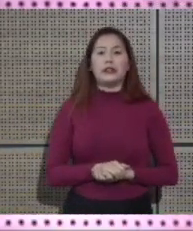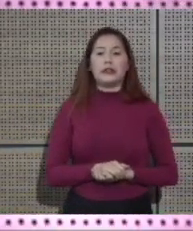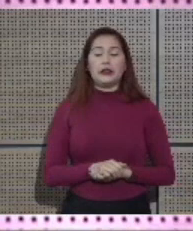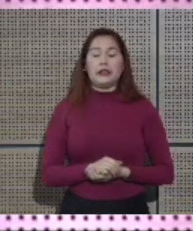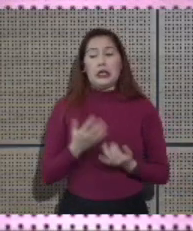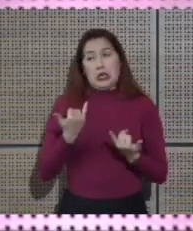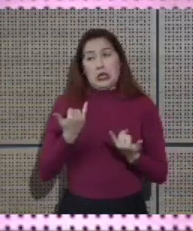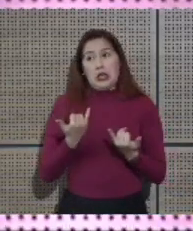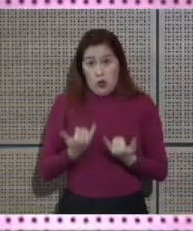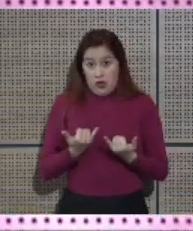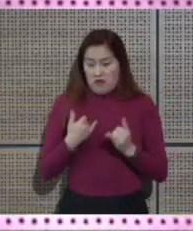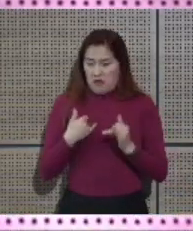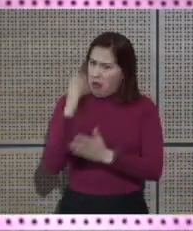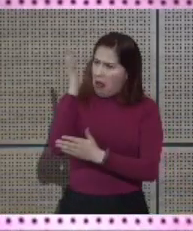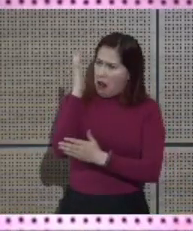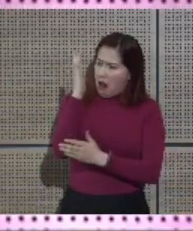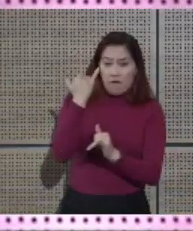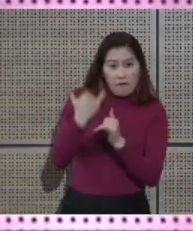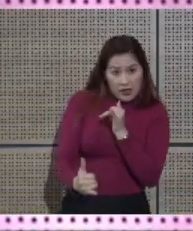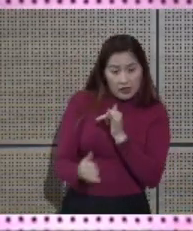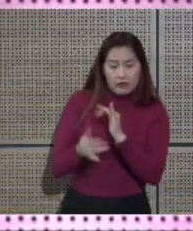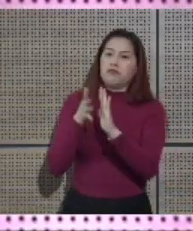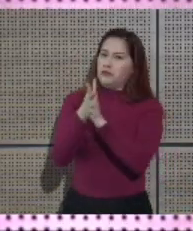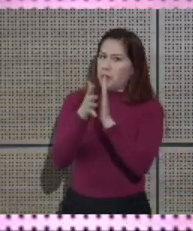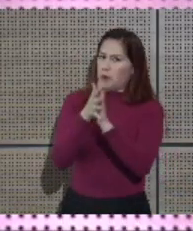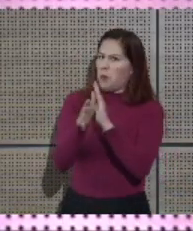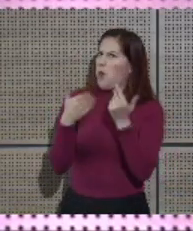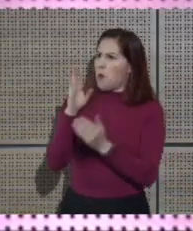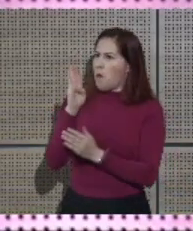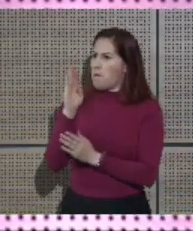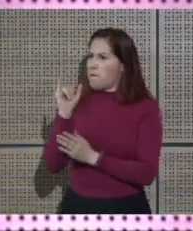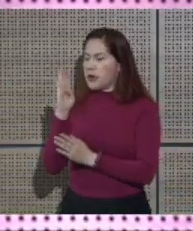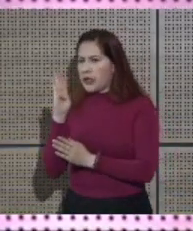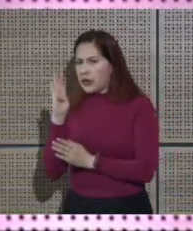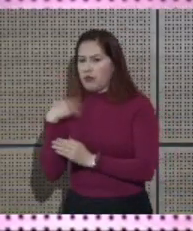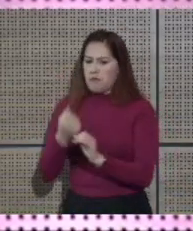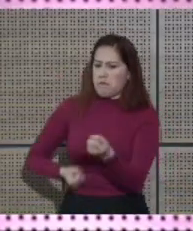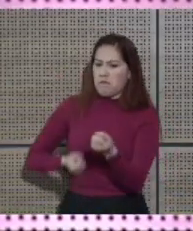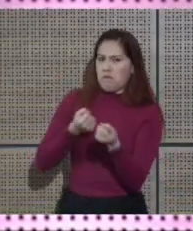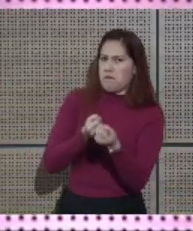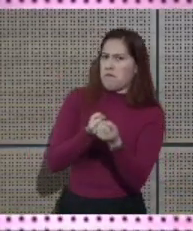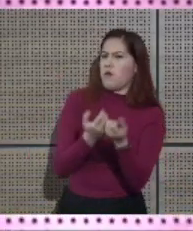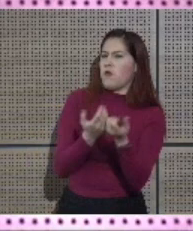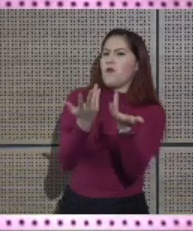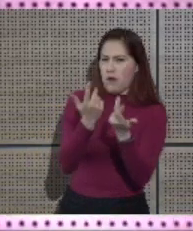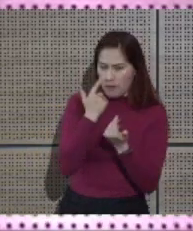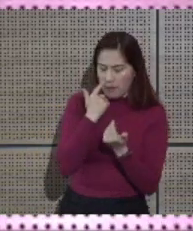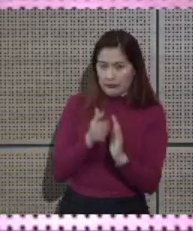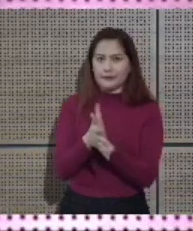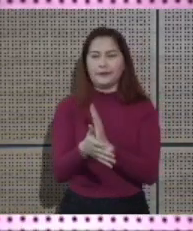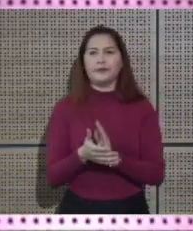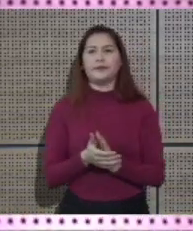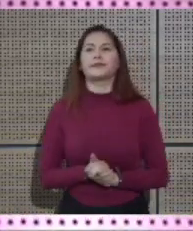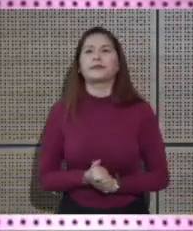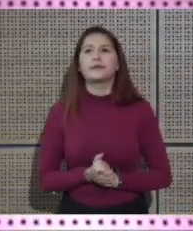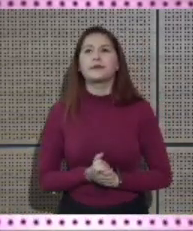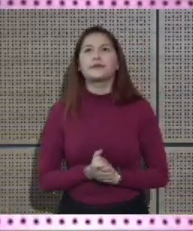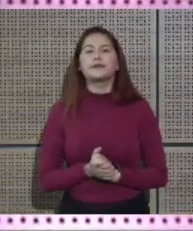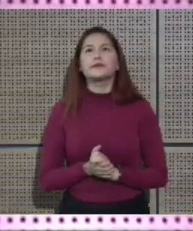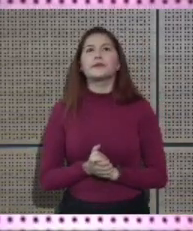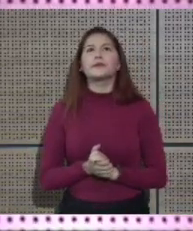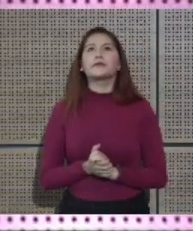mi presentación un poco con la Contraloría de Colombia. Pero la razón de esta